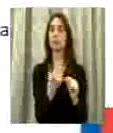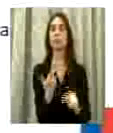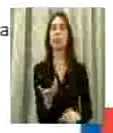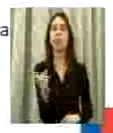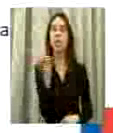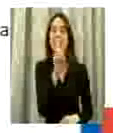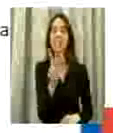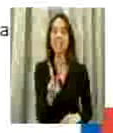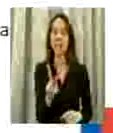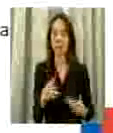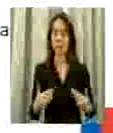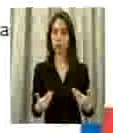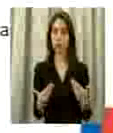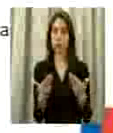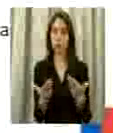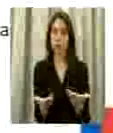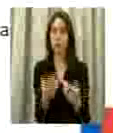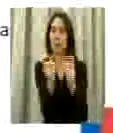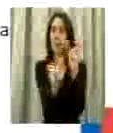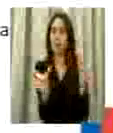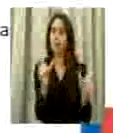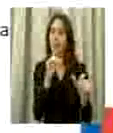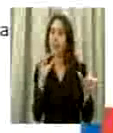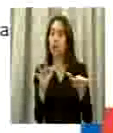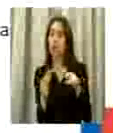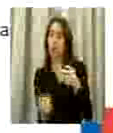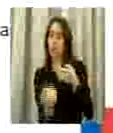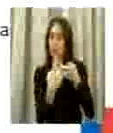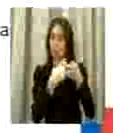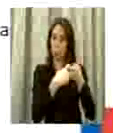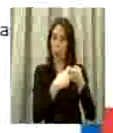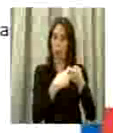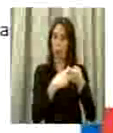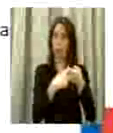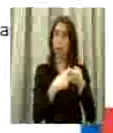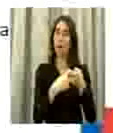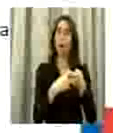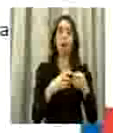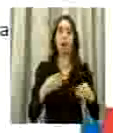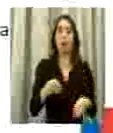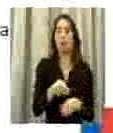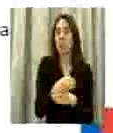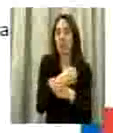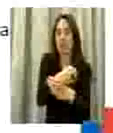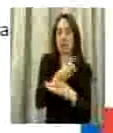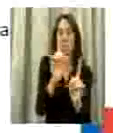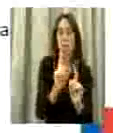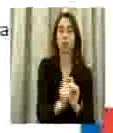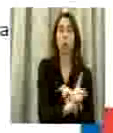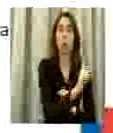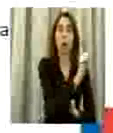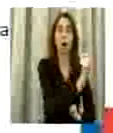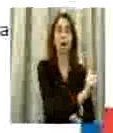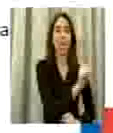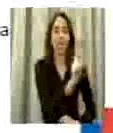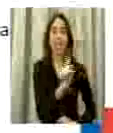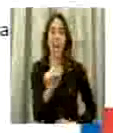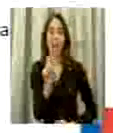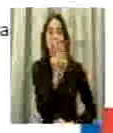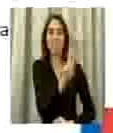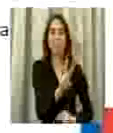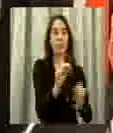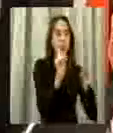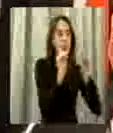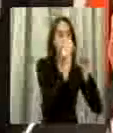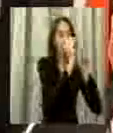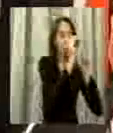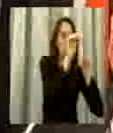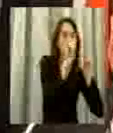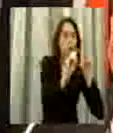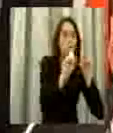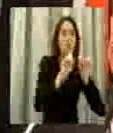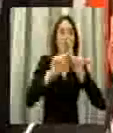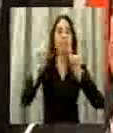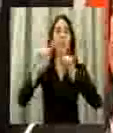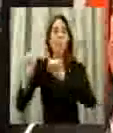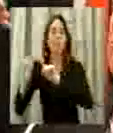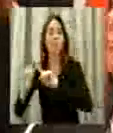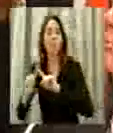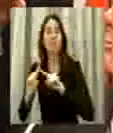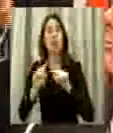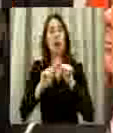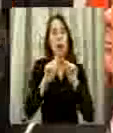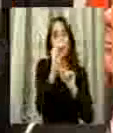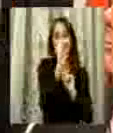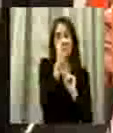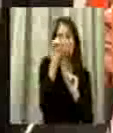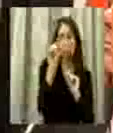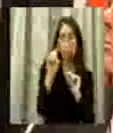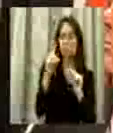servicios que se prestan a los usuarios. Esos no son transversales. Cada servicio tiene un indicador de actividad principal distinto. Pero hay otros indicadores